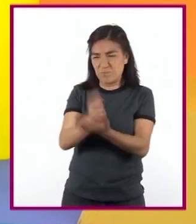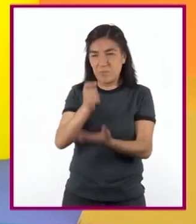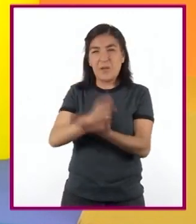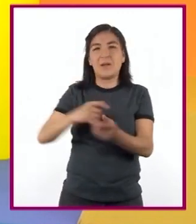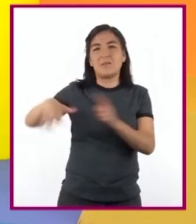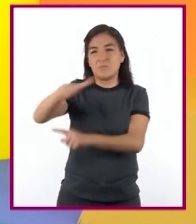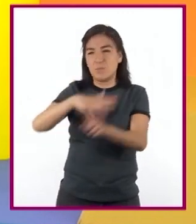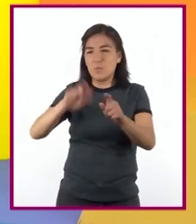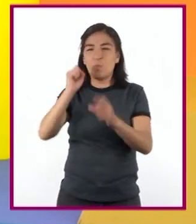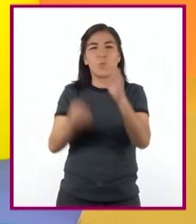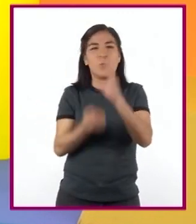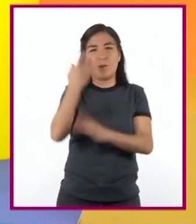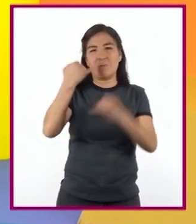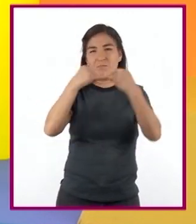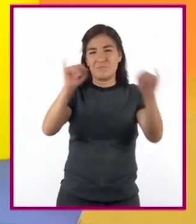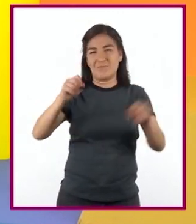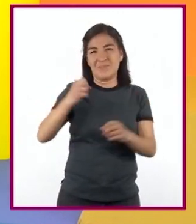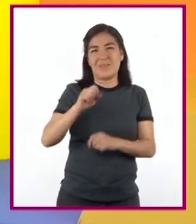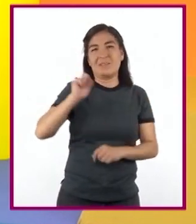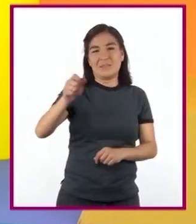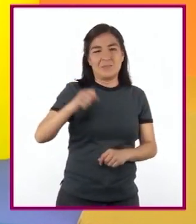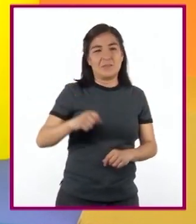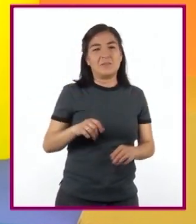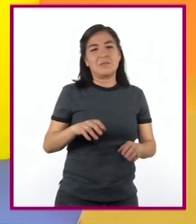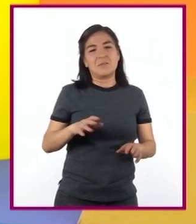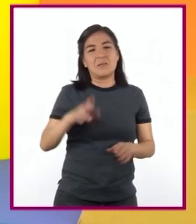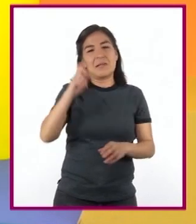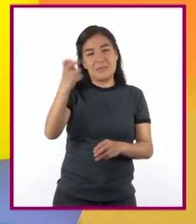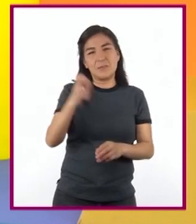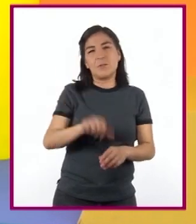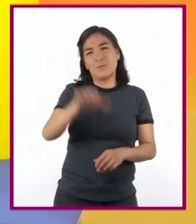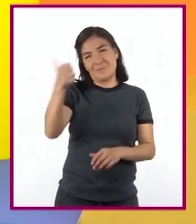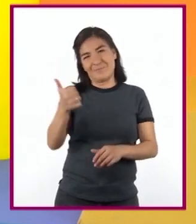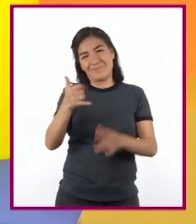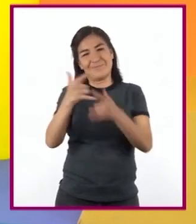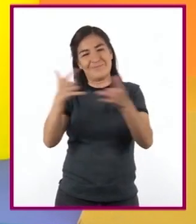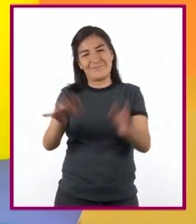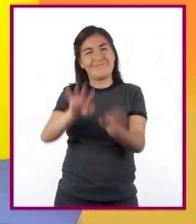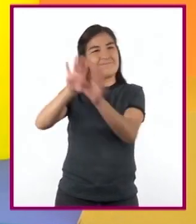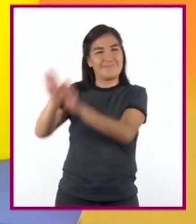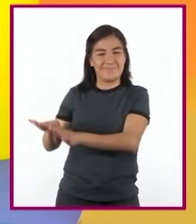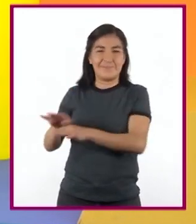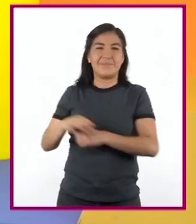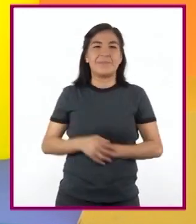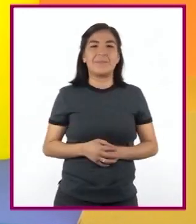territorios independientes. Pero esa es otra historia.